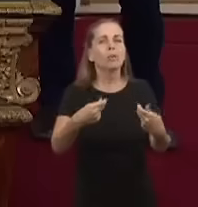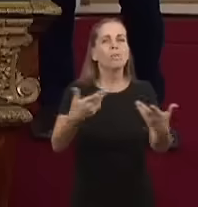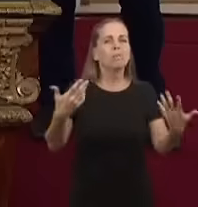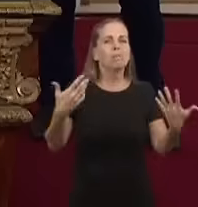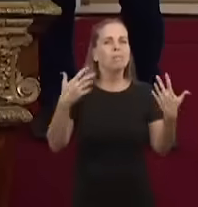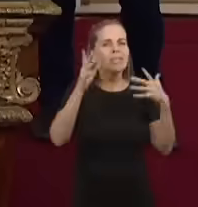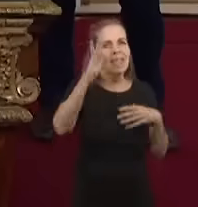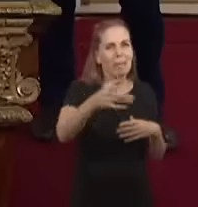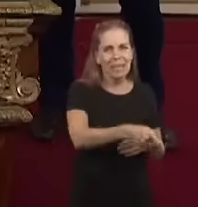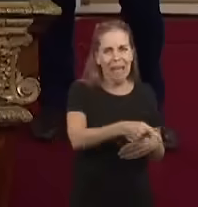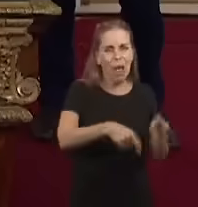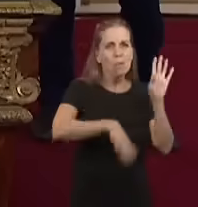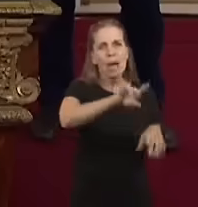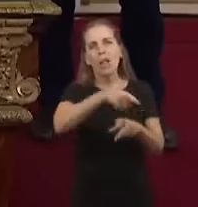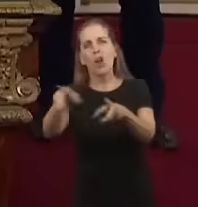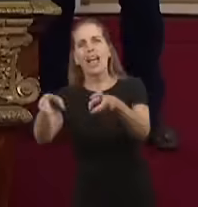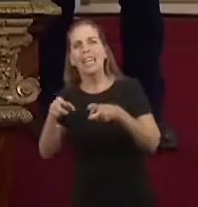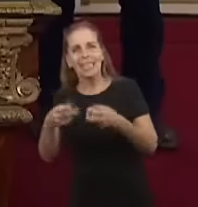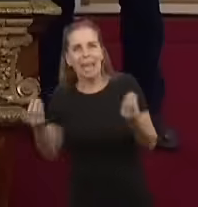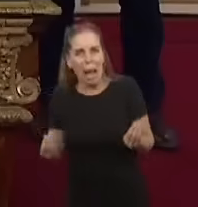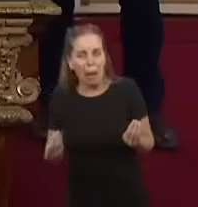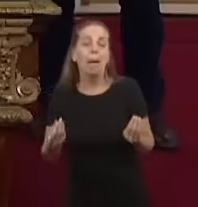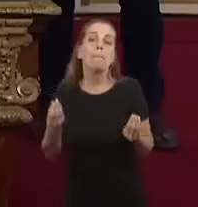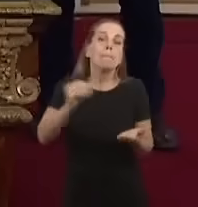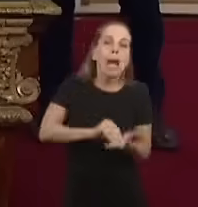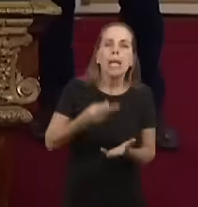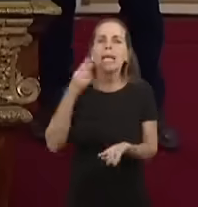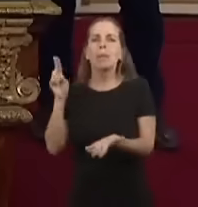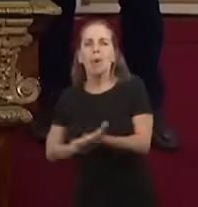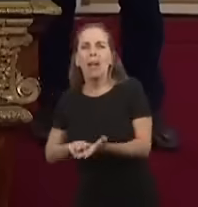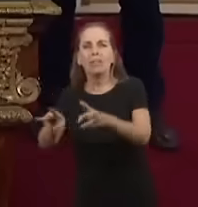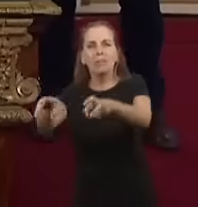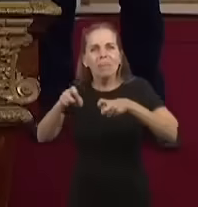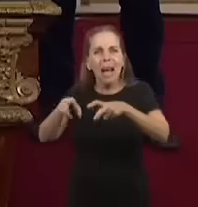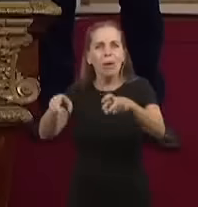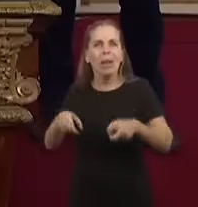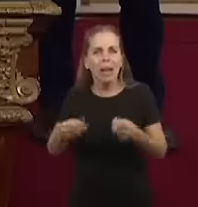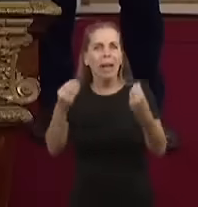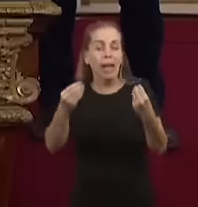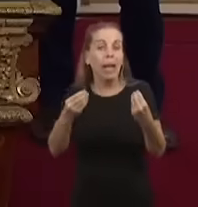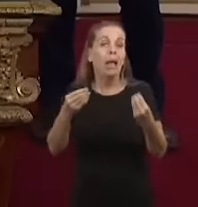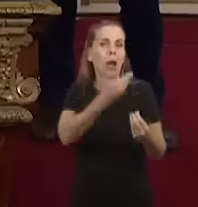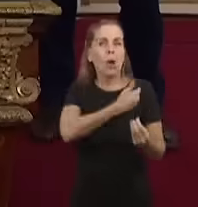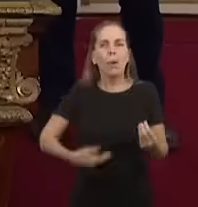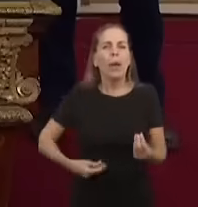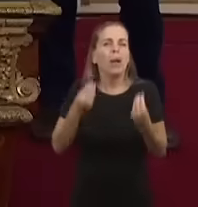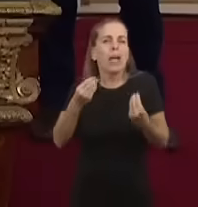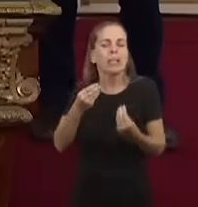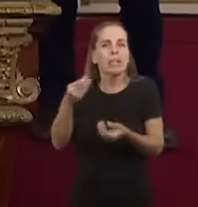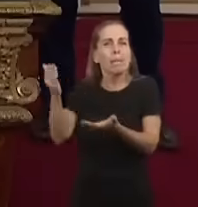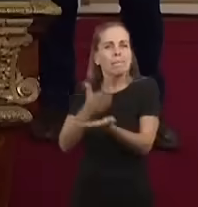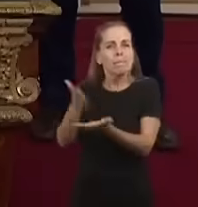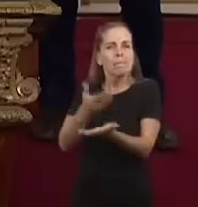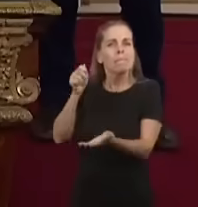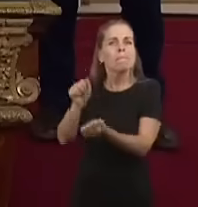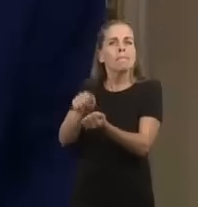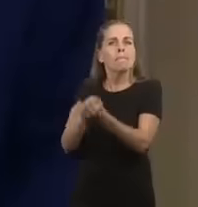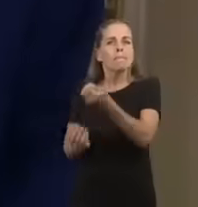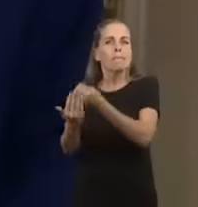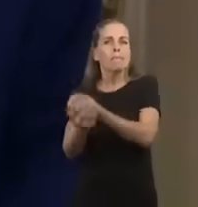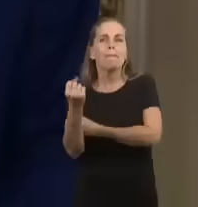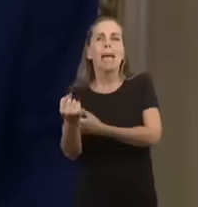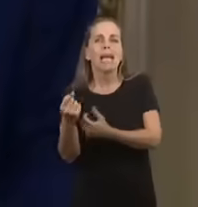agotando las fuentes de endeudamiento y la suba de impuestos recurrían a la emisión monetaria que es la única y probada causa de la inflación